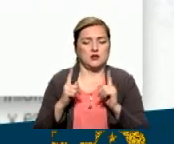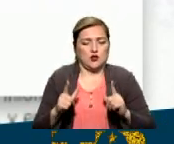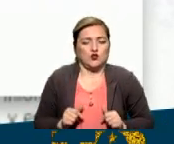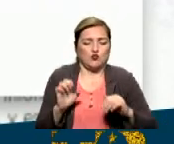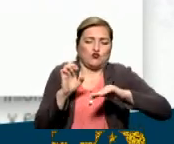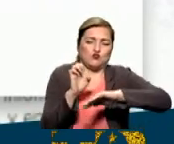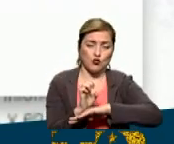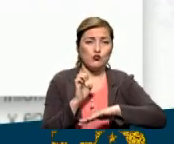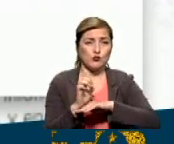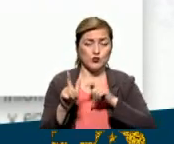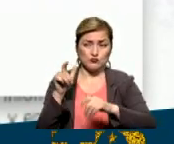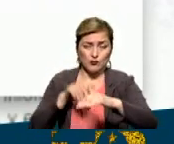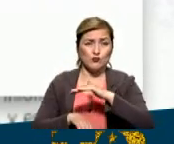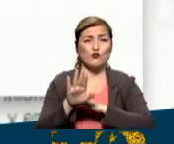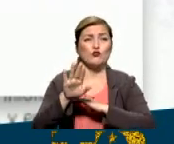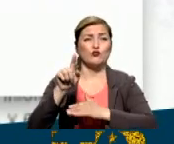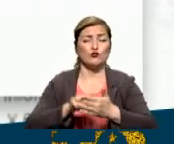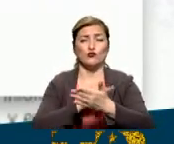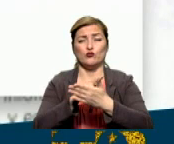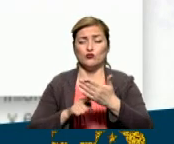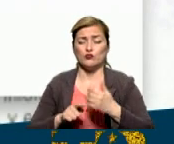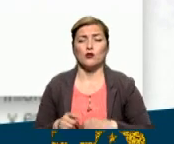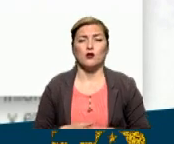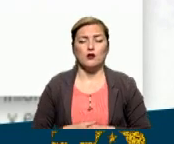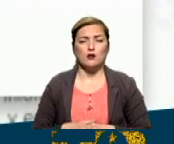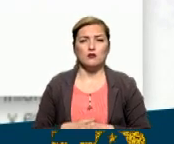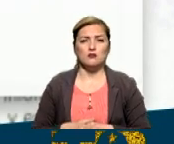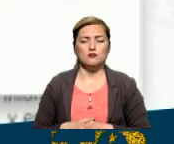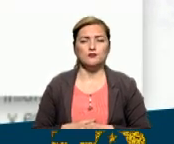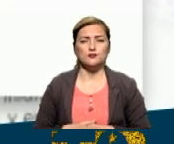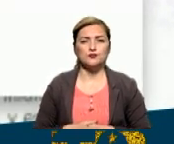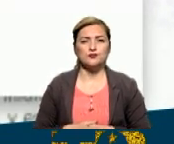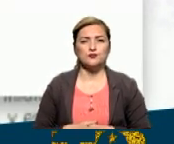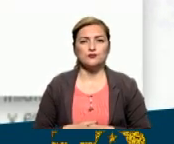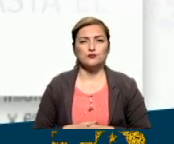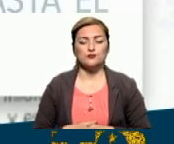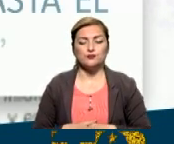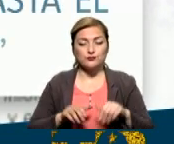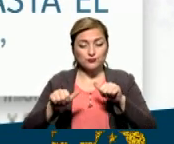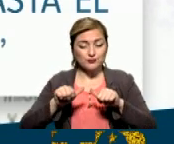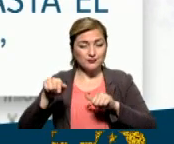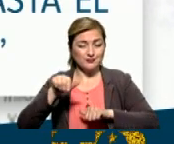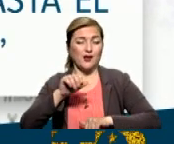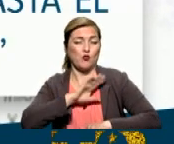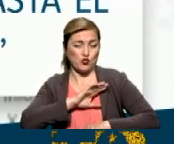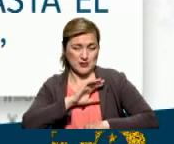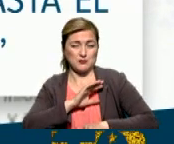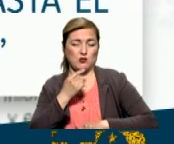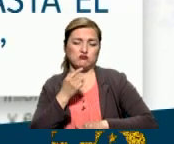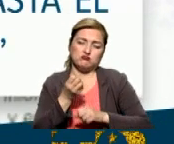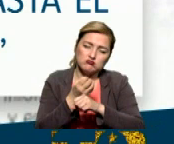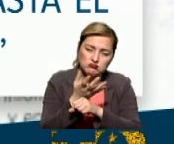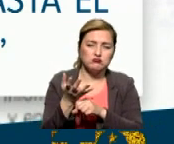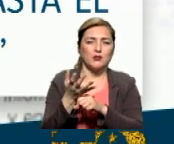ecuatorianos, evitando el arribo de personas portadoras de la variación del virus antes indicado. Esta administración municipal sugiere que se prohíba